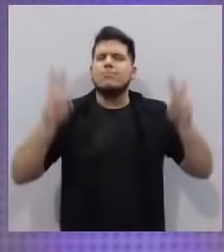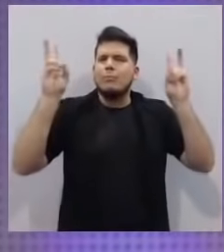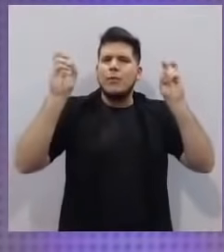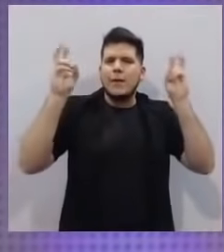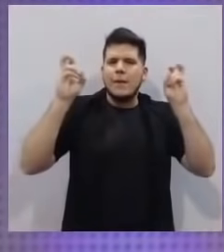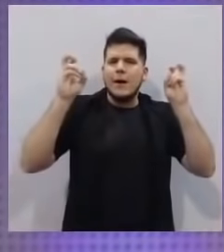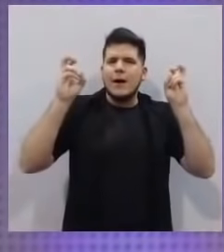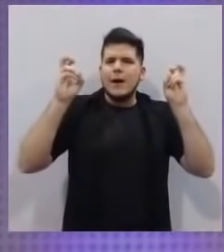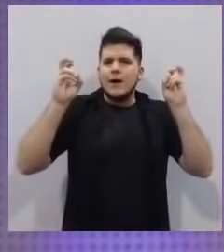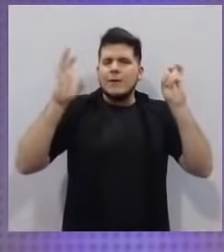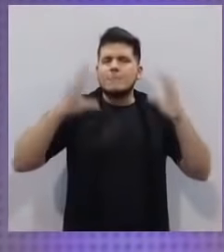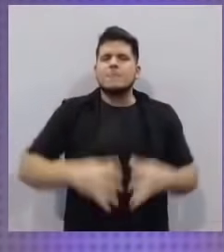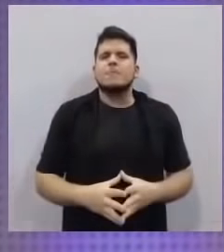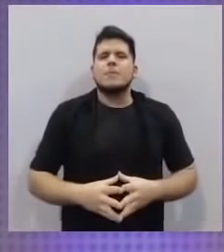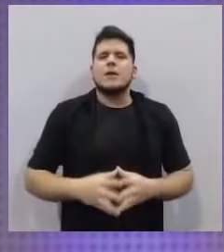disfrútalo